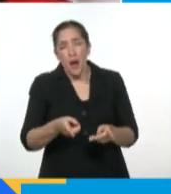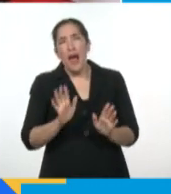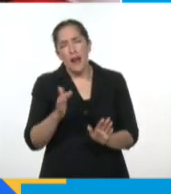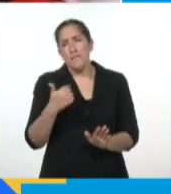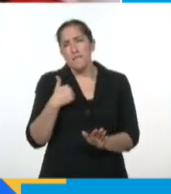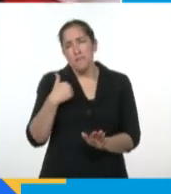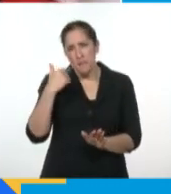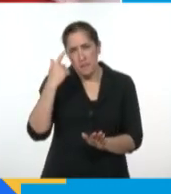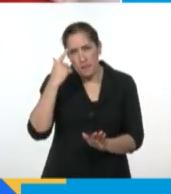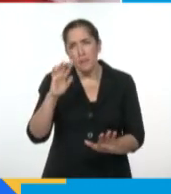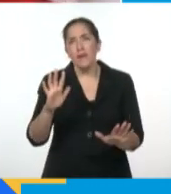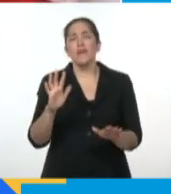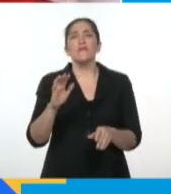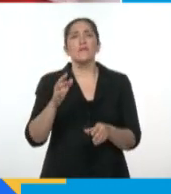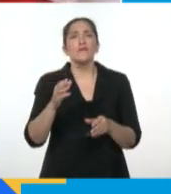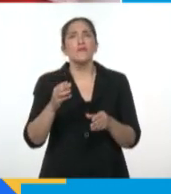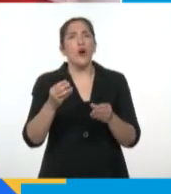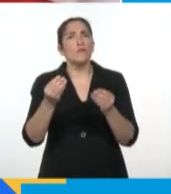duda,